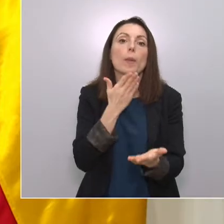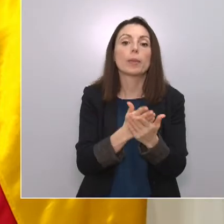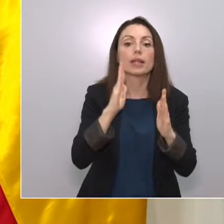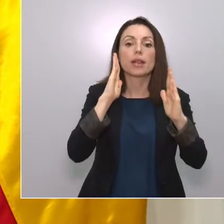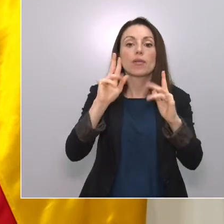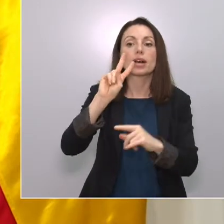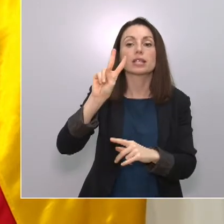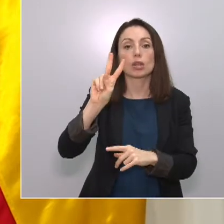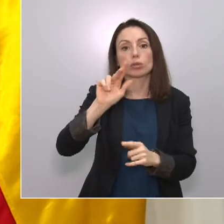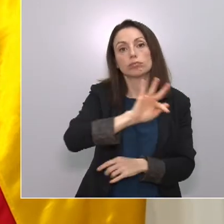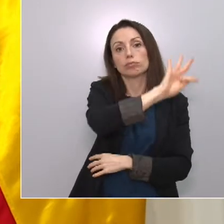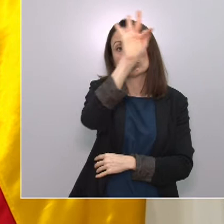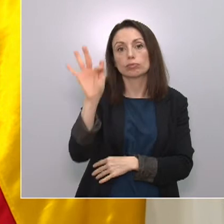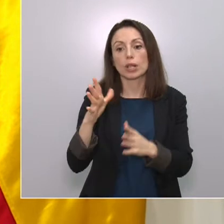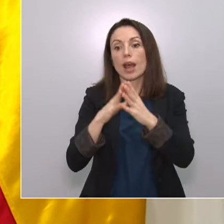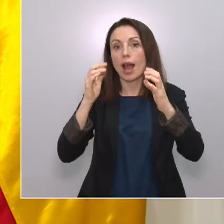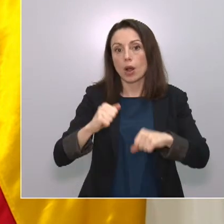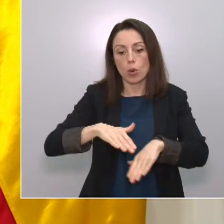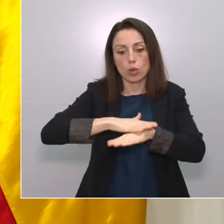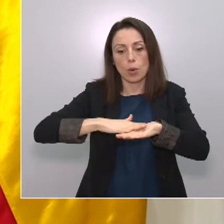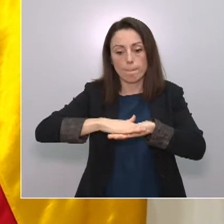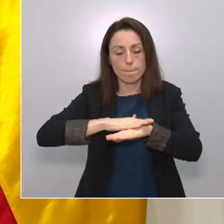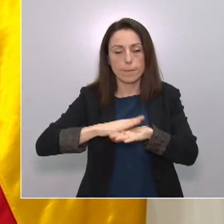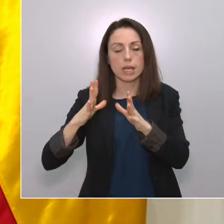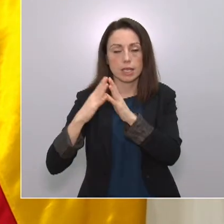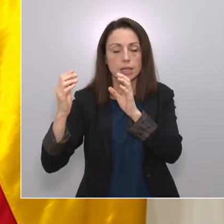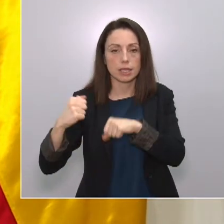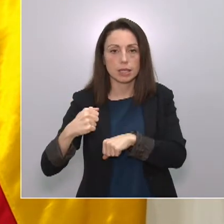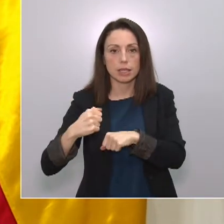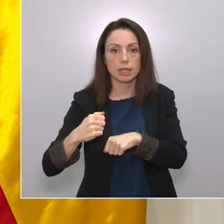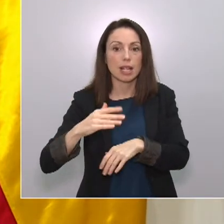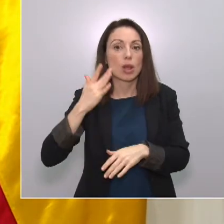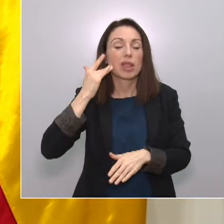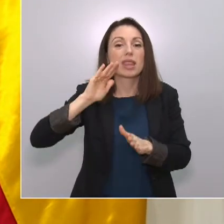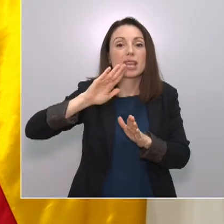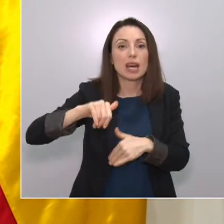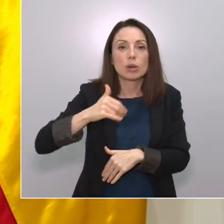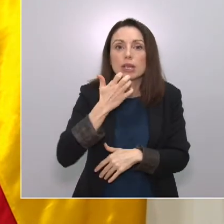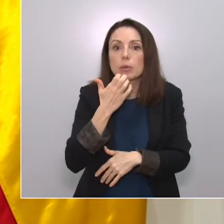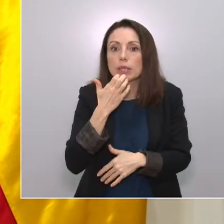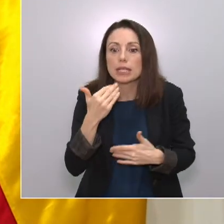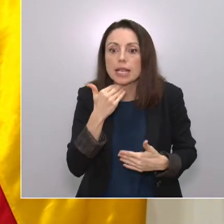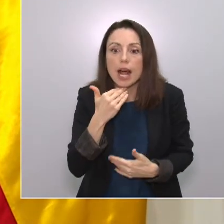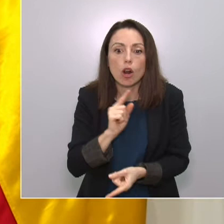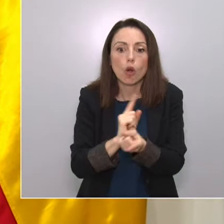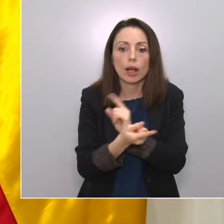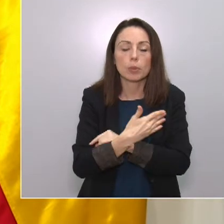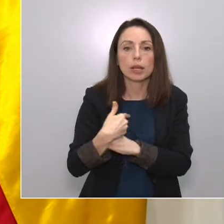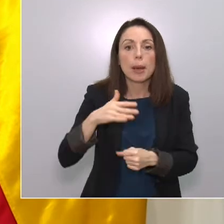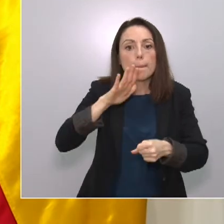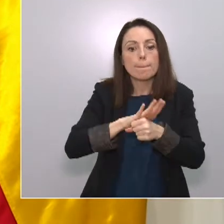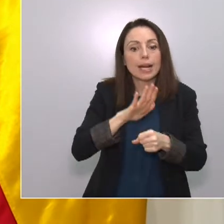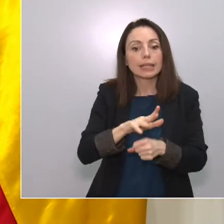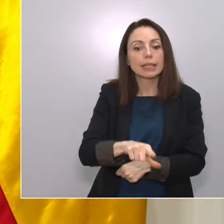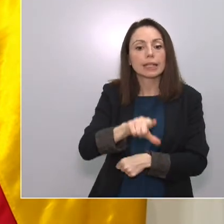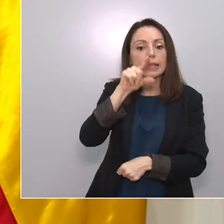2, que siempre se hará de acuerdo con el Ministerio y que tendremos hasta el último día incluso para volvernos atrás en un momento determinado. No implica que si el martes se